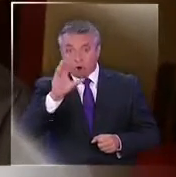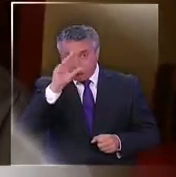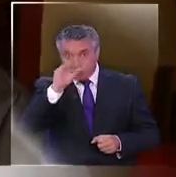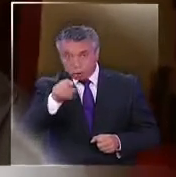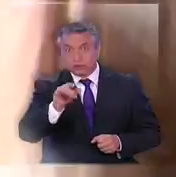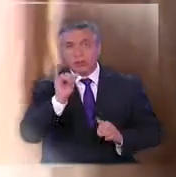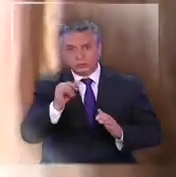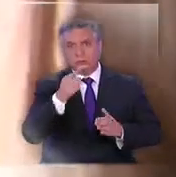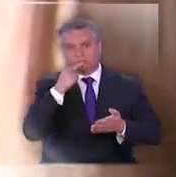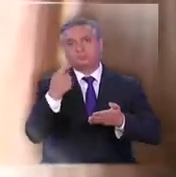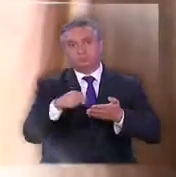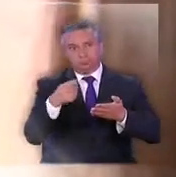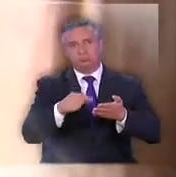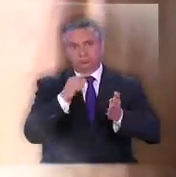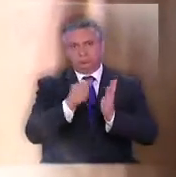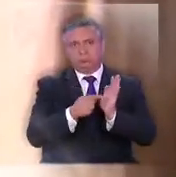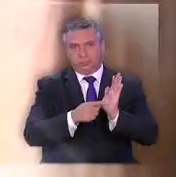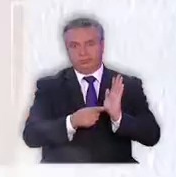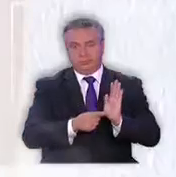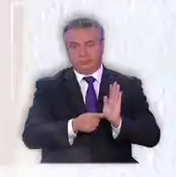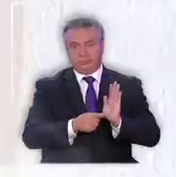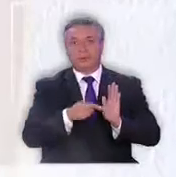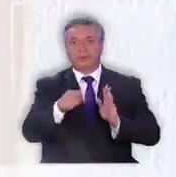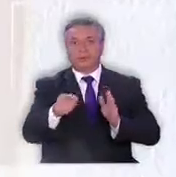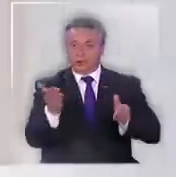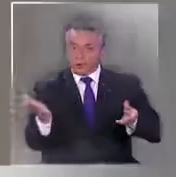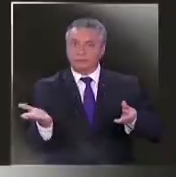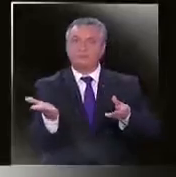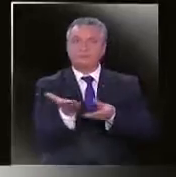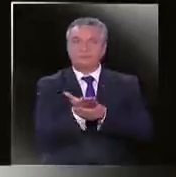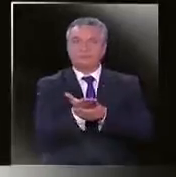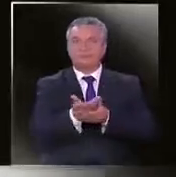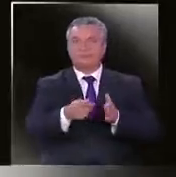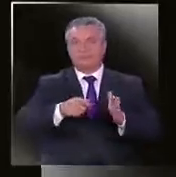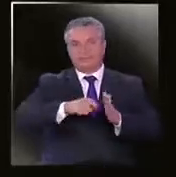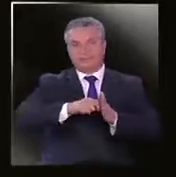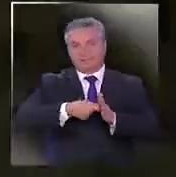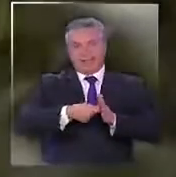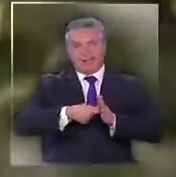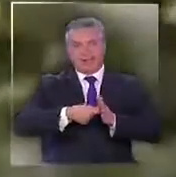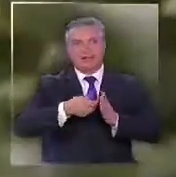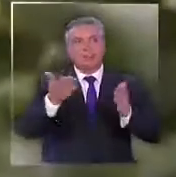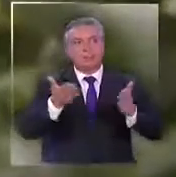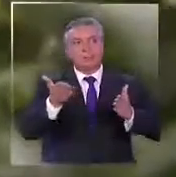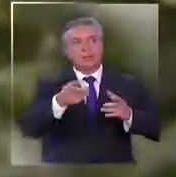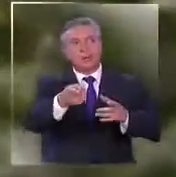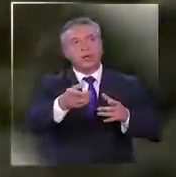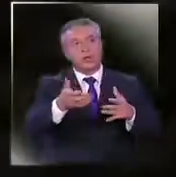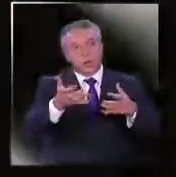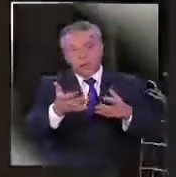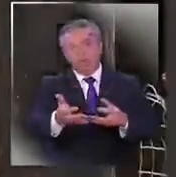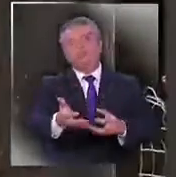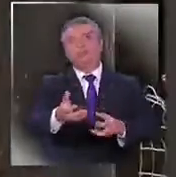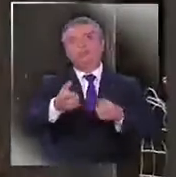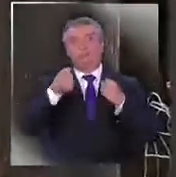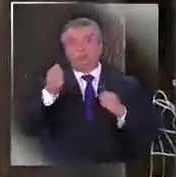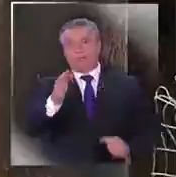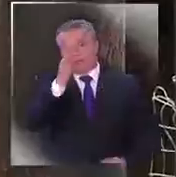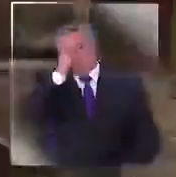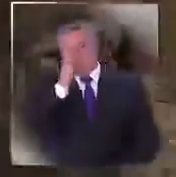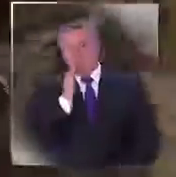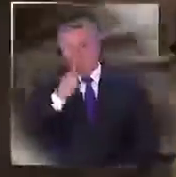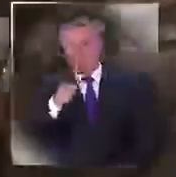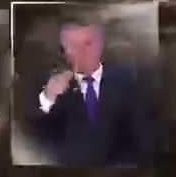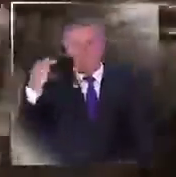respondieron al cuestionario. Y esos formularios están guardados bajo llave, a la espera que sean retirados por funcionarios de la